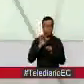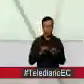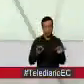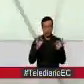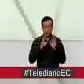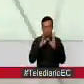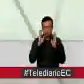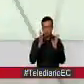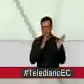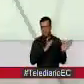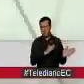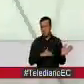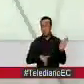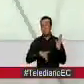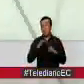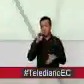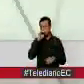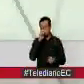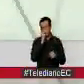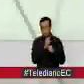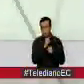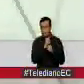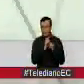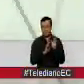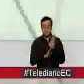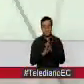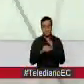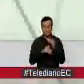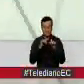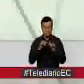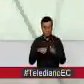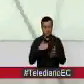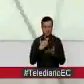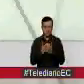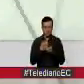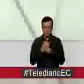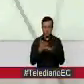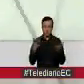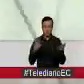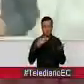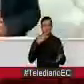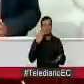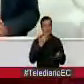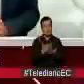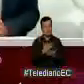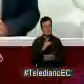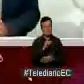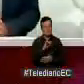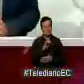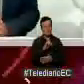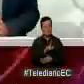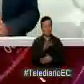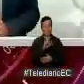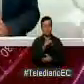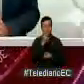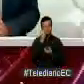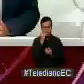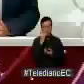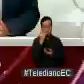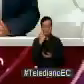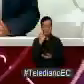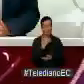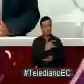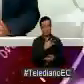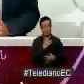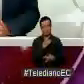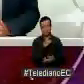que genera al final del día más empleo y un crecimiento sostenible de nuestra economía. Muy bien, muchas gracias, Daniel, gracias por sus explicaciones y las